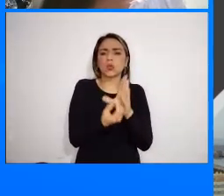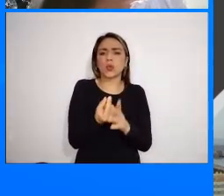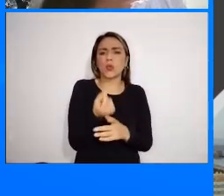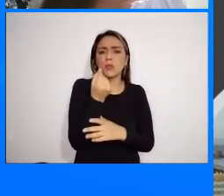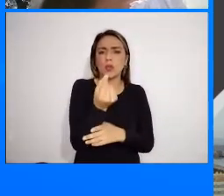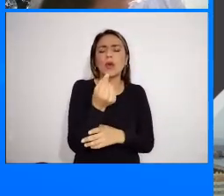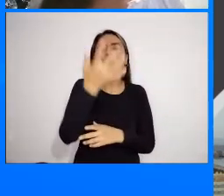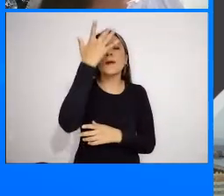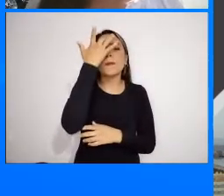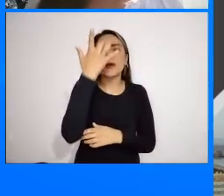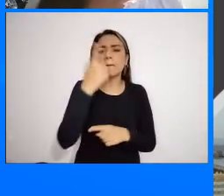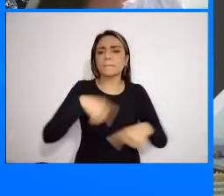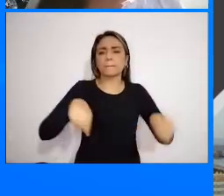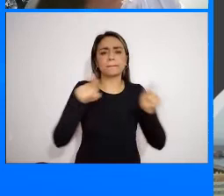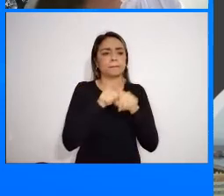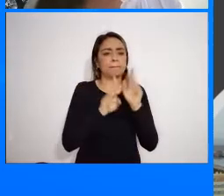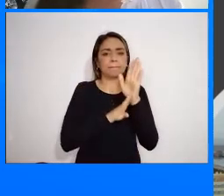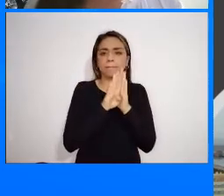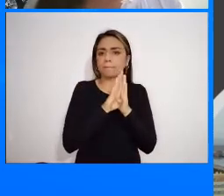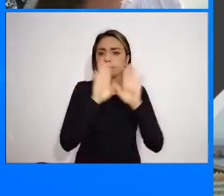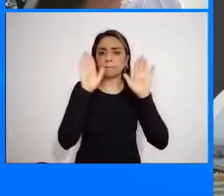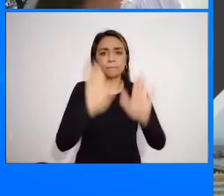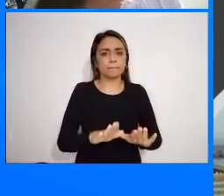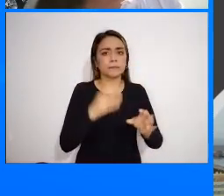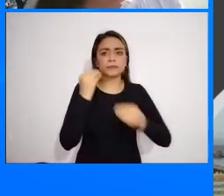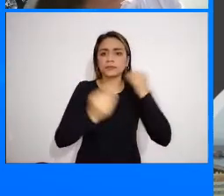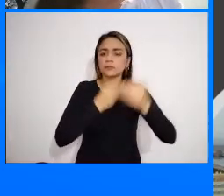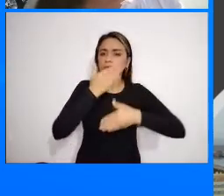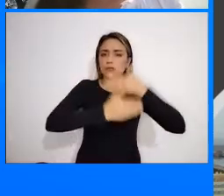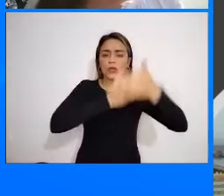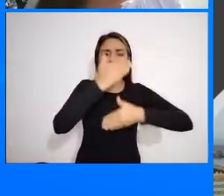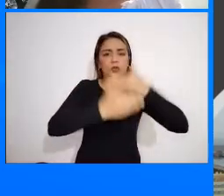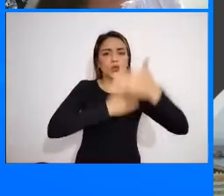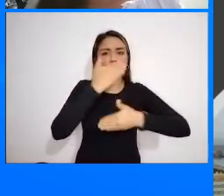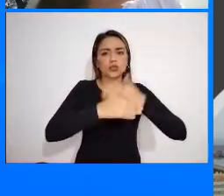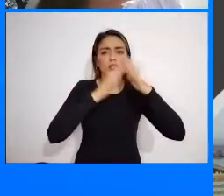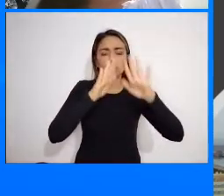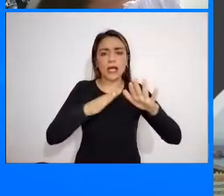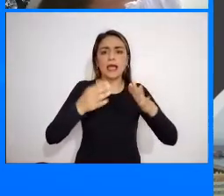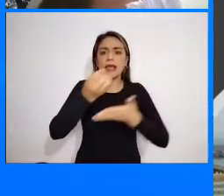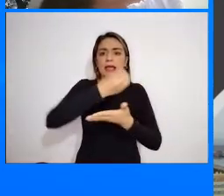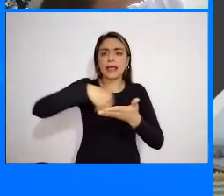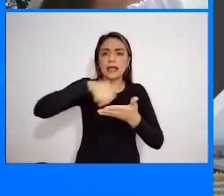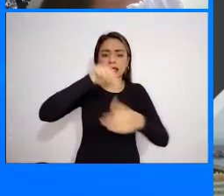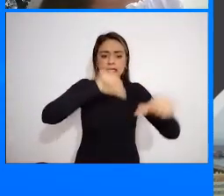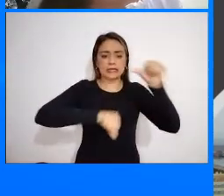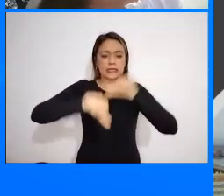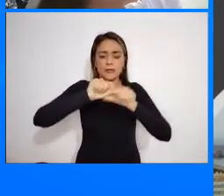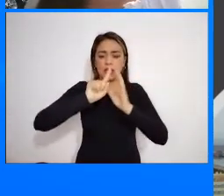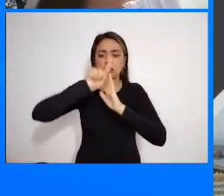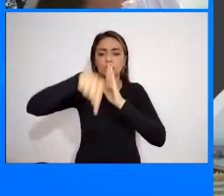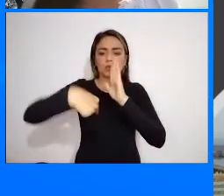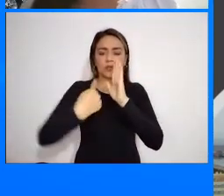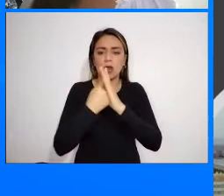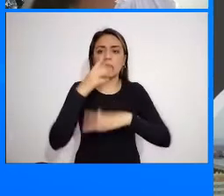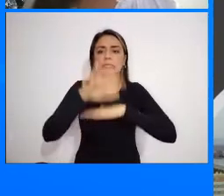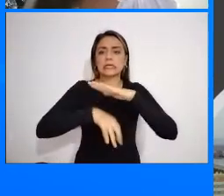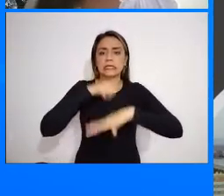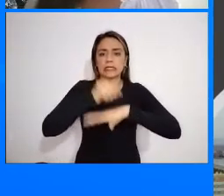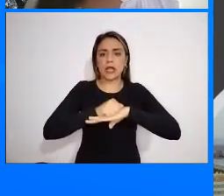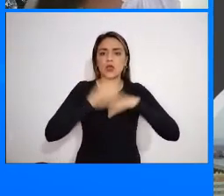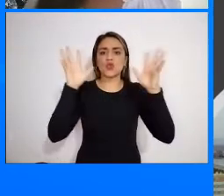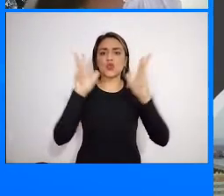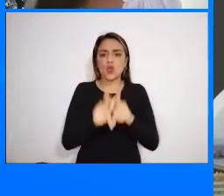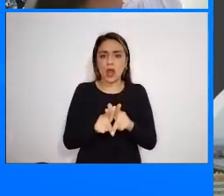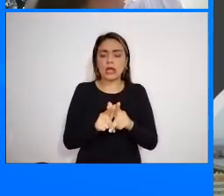Porque no se pueden desarrollar allí los procesos biogeoquímicos de los ciclos para reciclaje de nutrientes. Ustedes saben